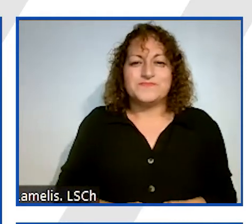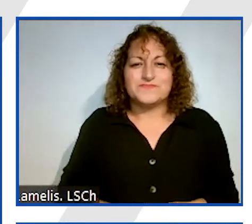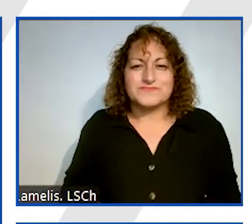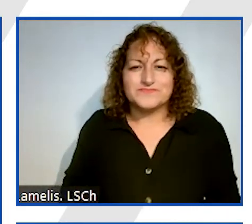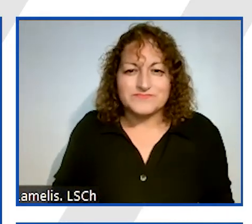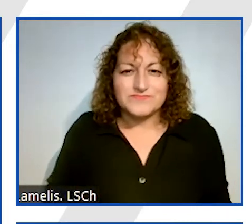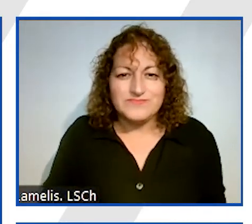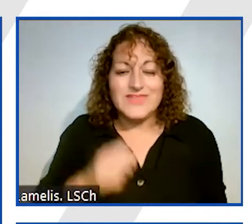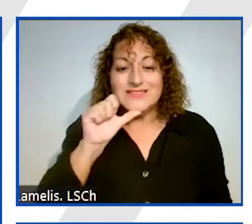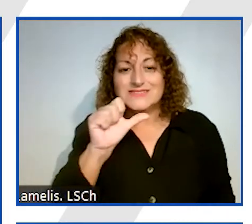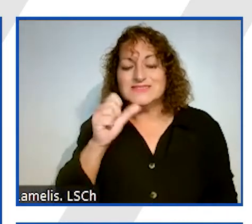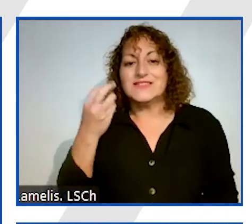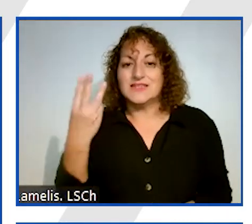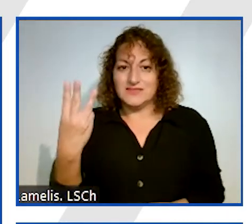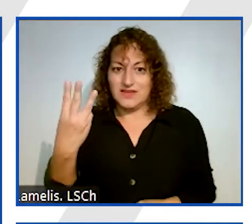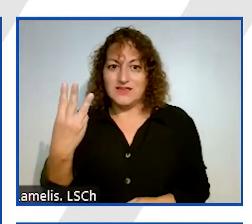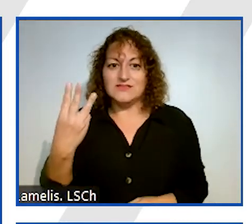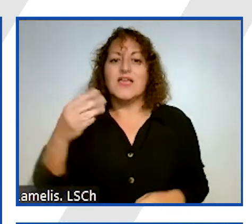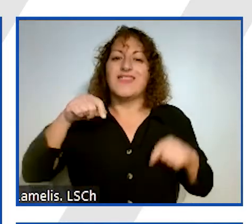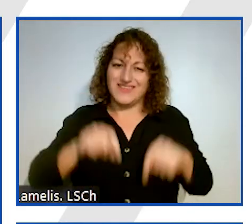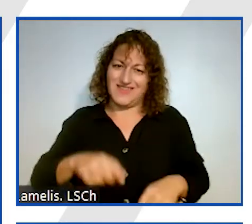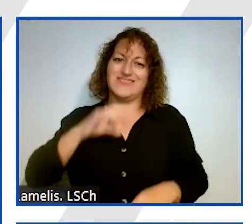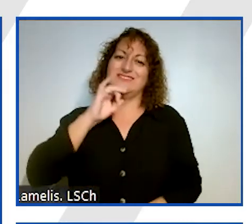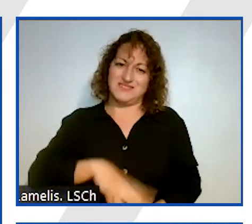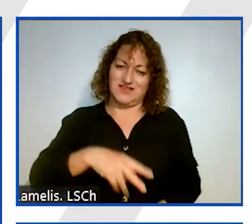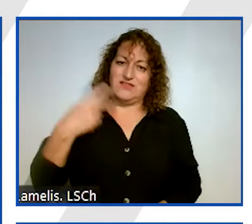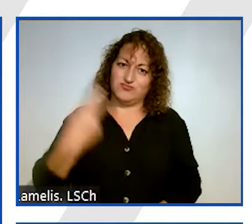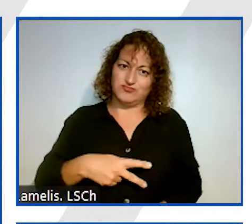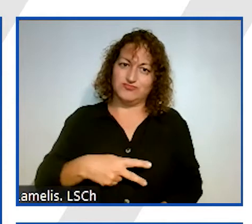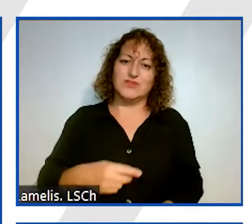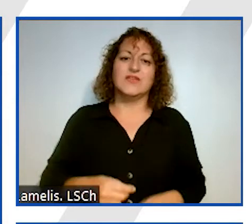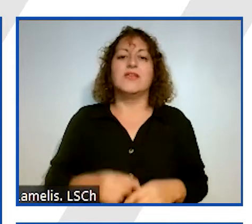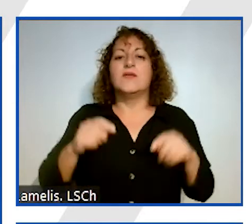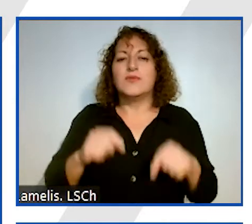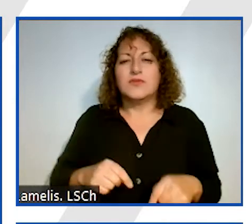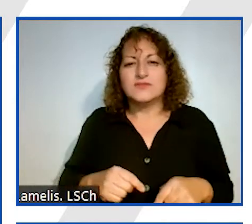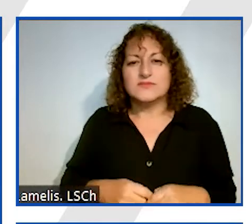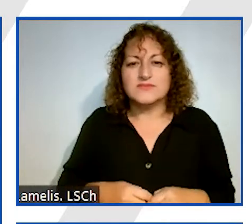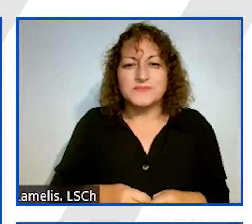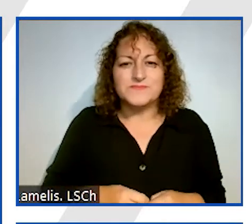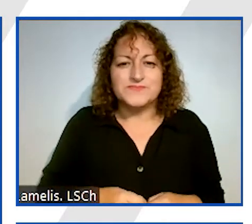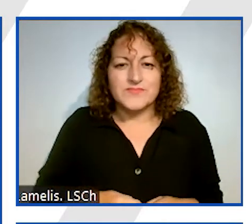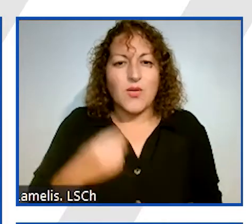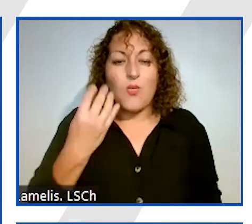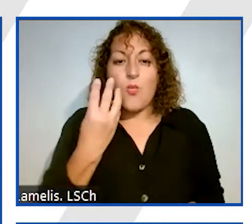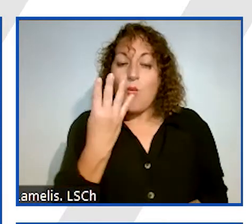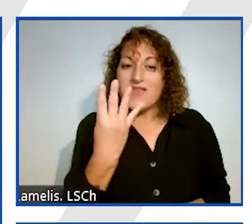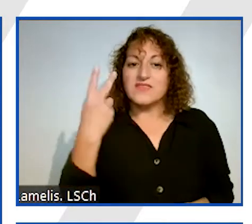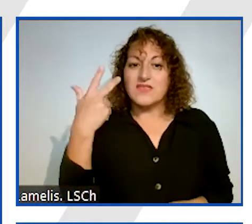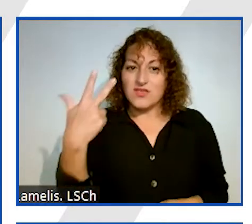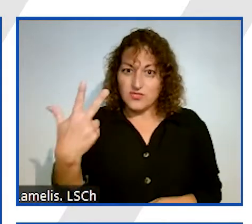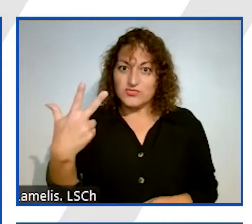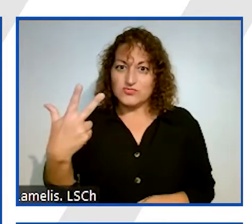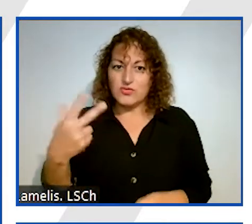esas 63, 48 son comunes y son relativamente abundantes. Dentro de esas 48 tenemos un alto nivel